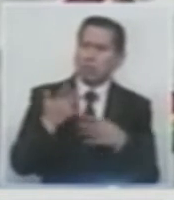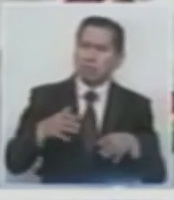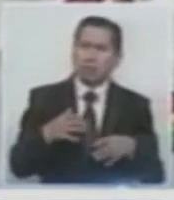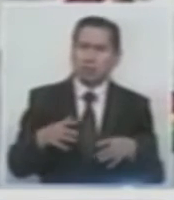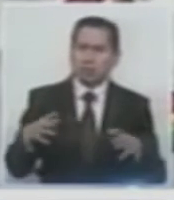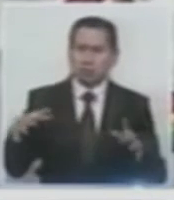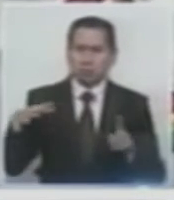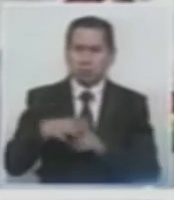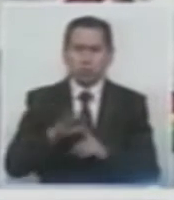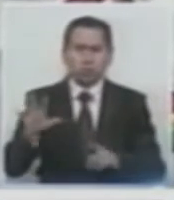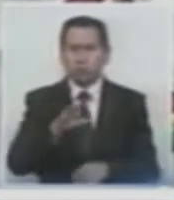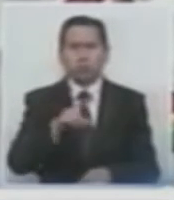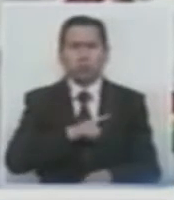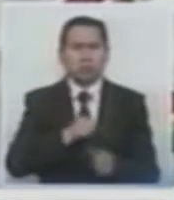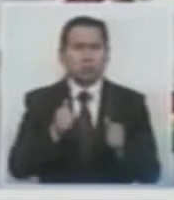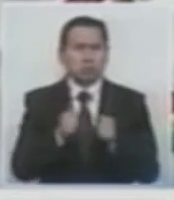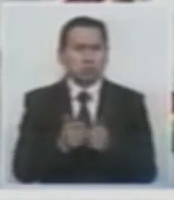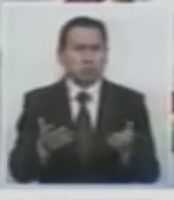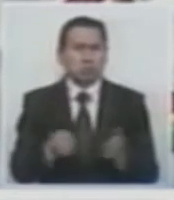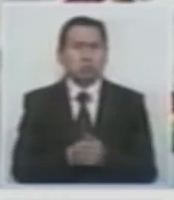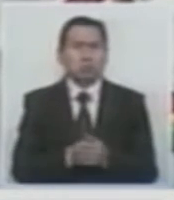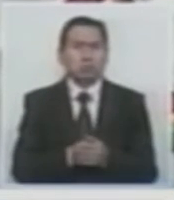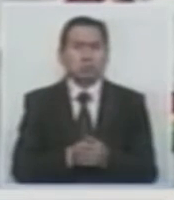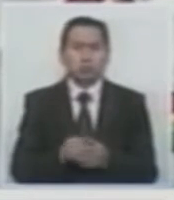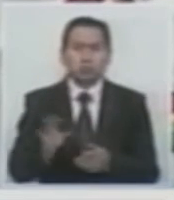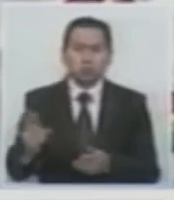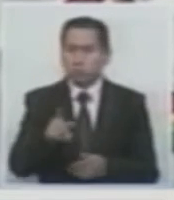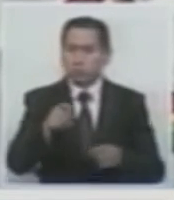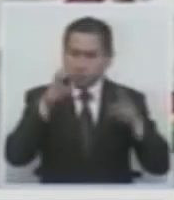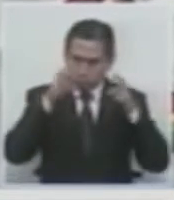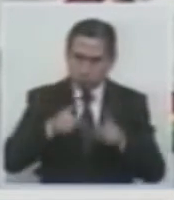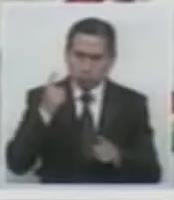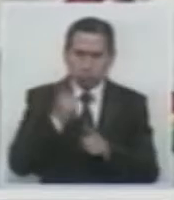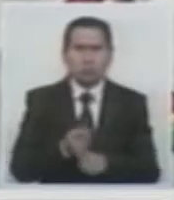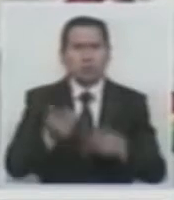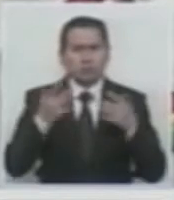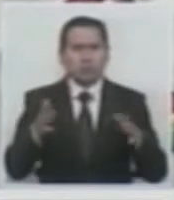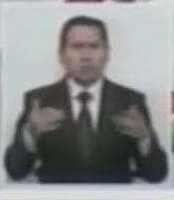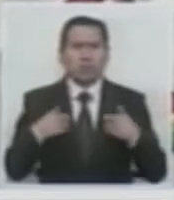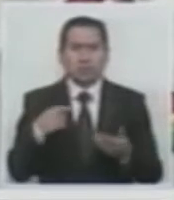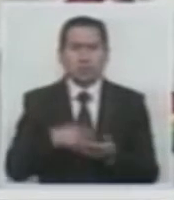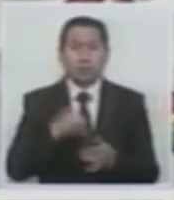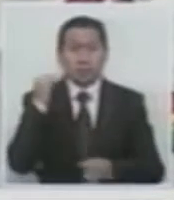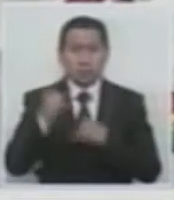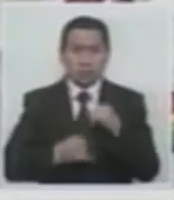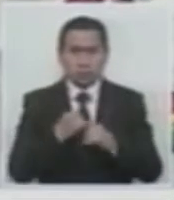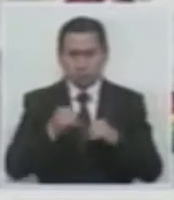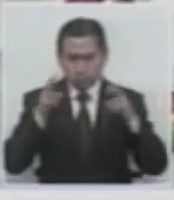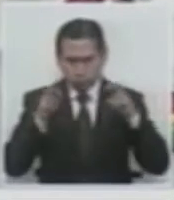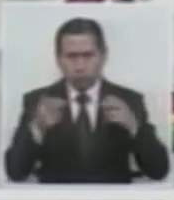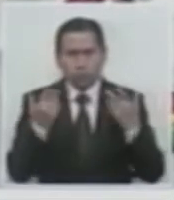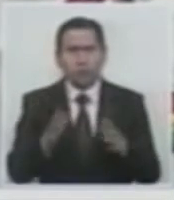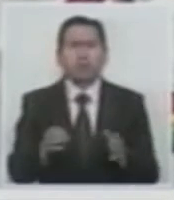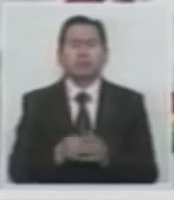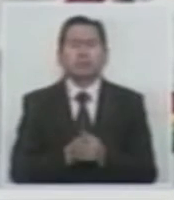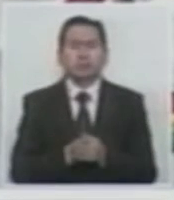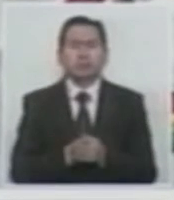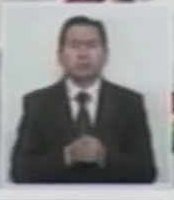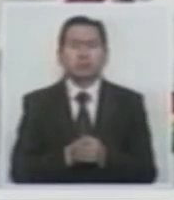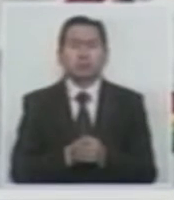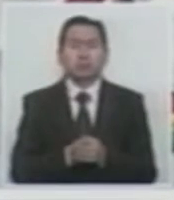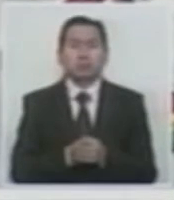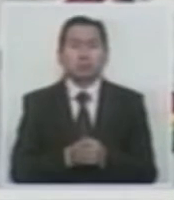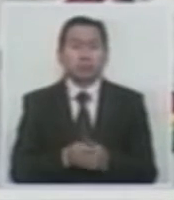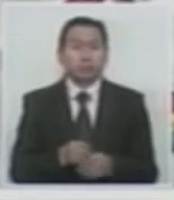los policías que los acompañan pues ya fueron sometidos a los protocolos internacionales con la firmeza que